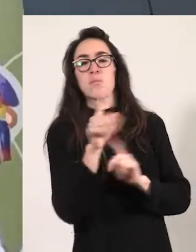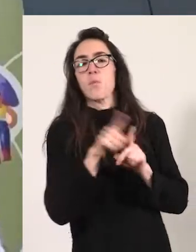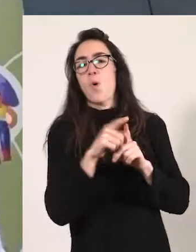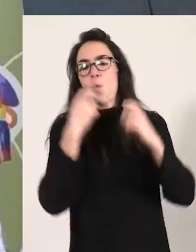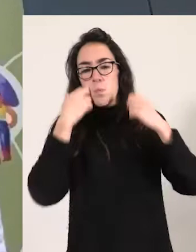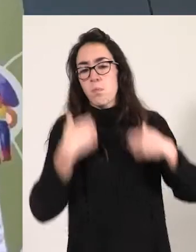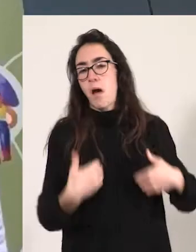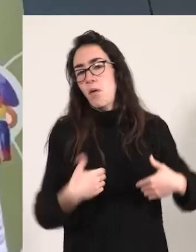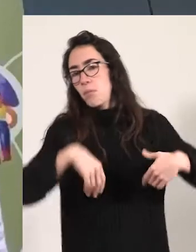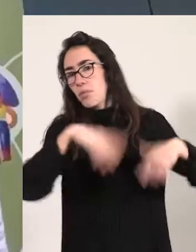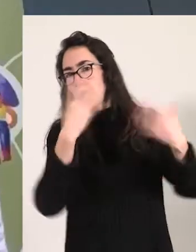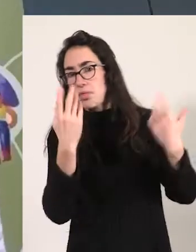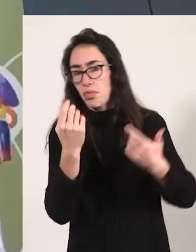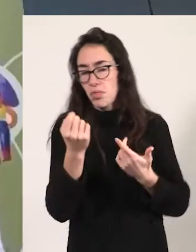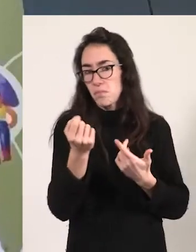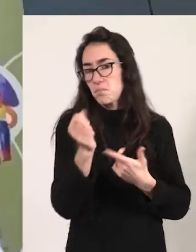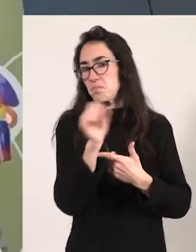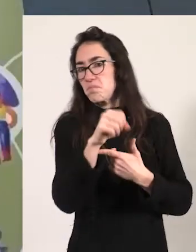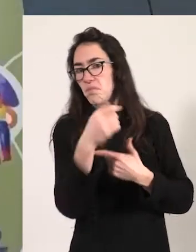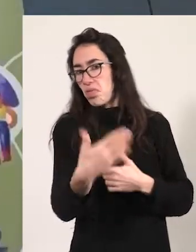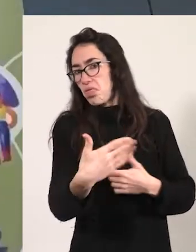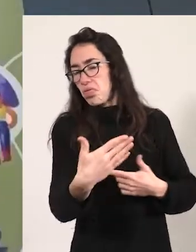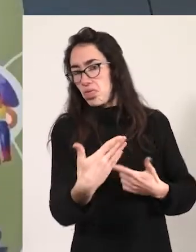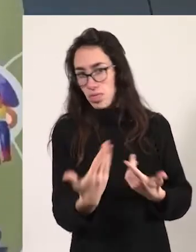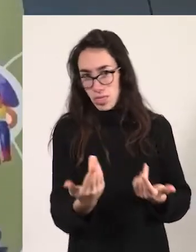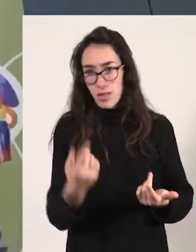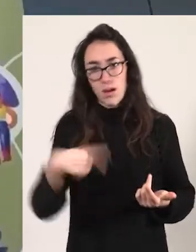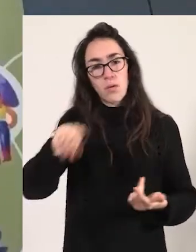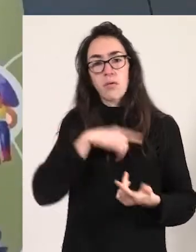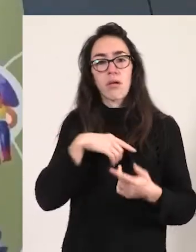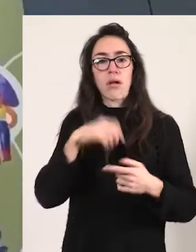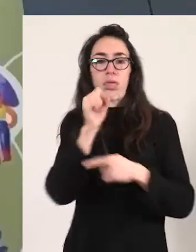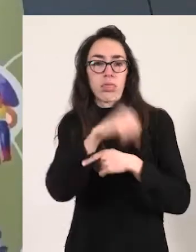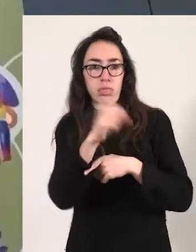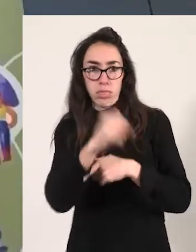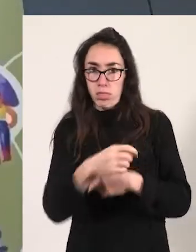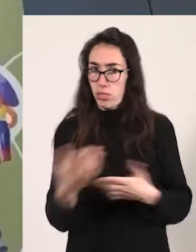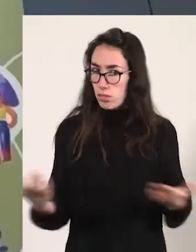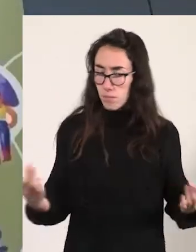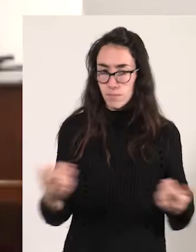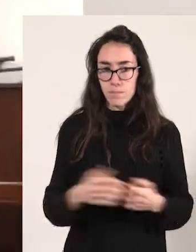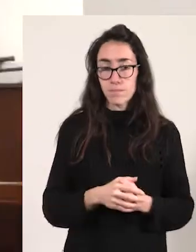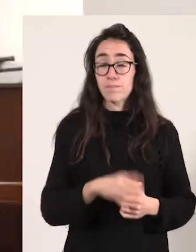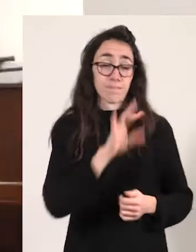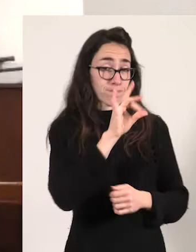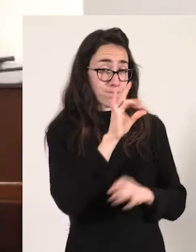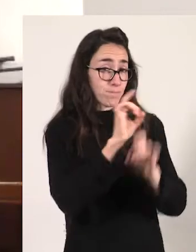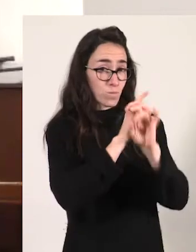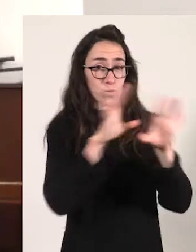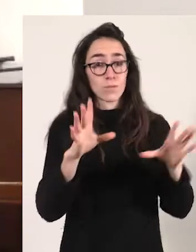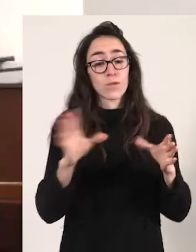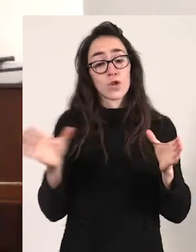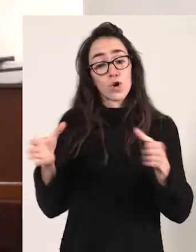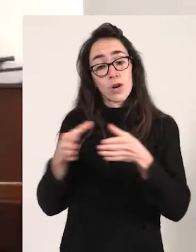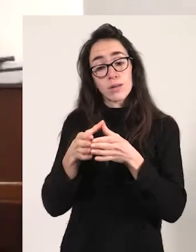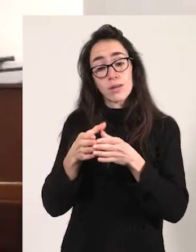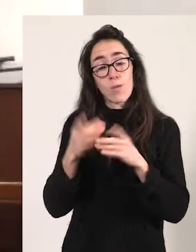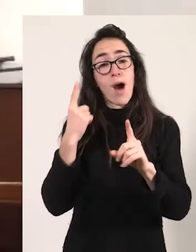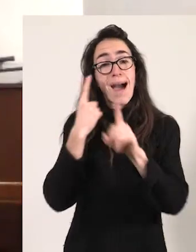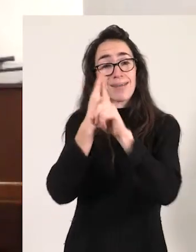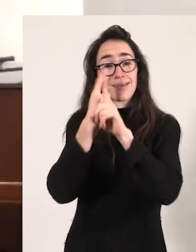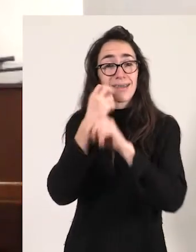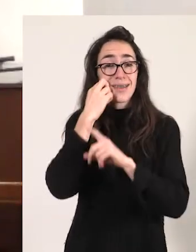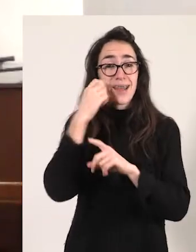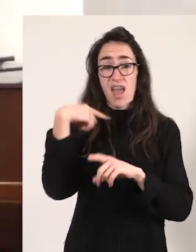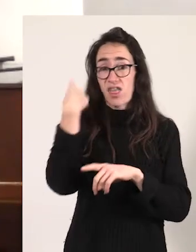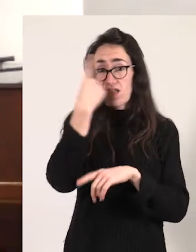esa parte deshumanizada que me parece fundamental abordarla. Y la pasamos por alto. Totalmente. Hay un compañero del